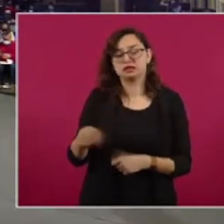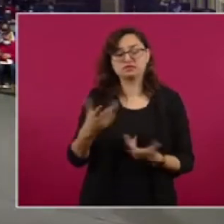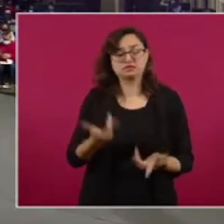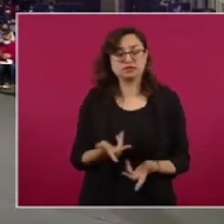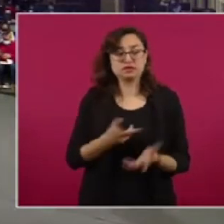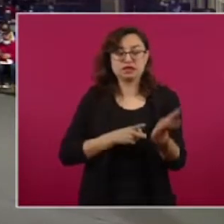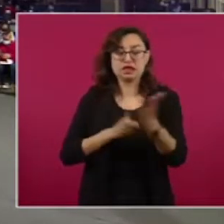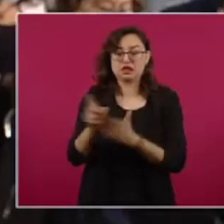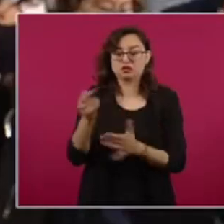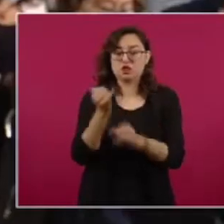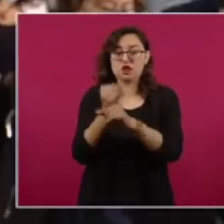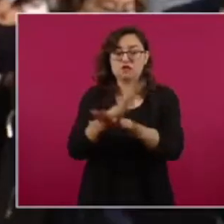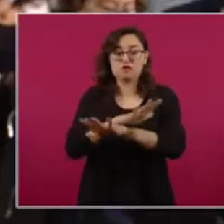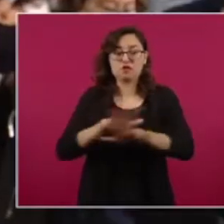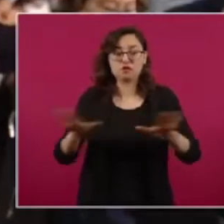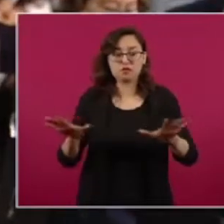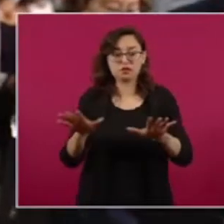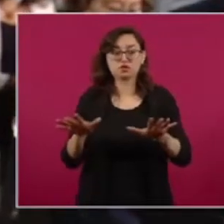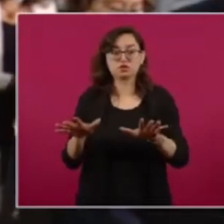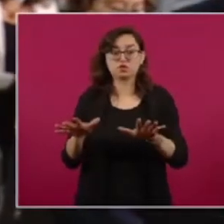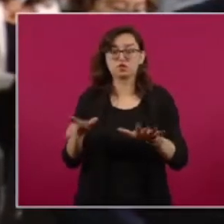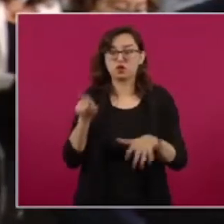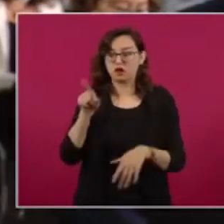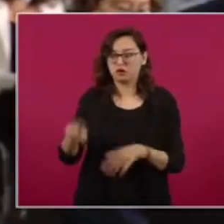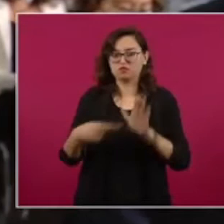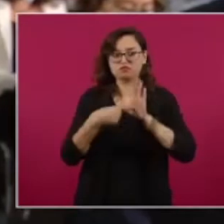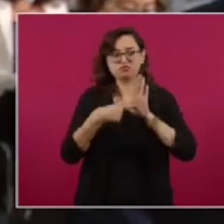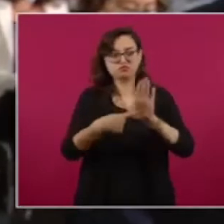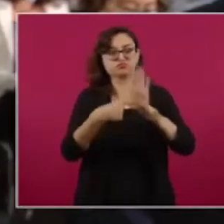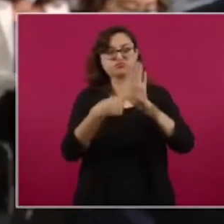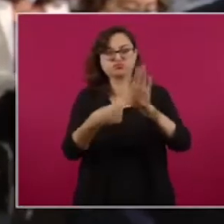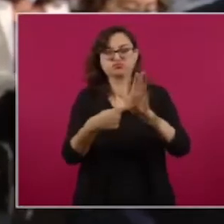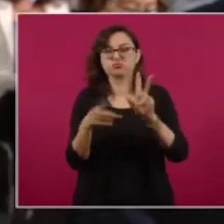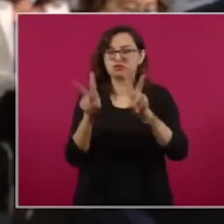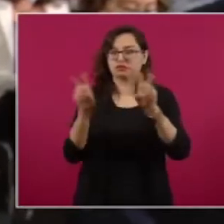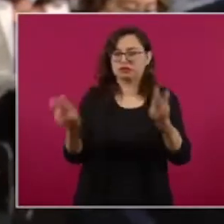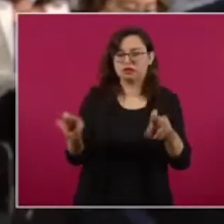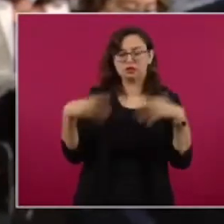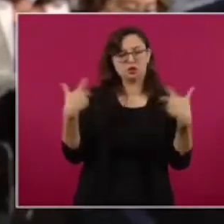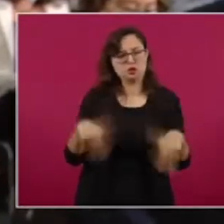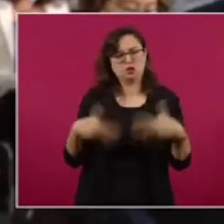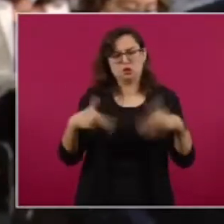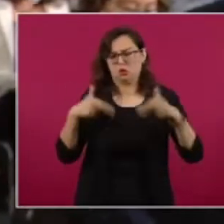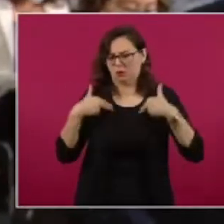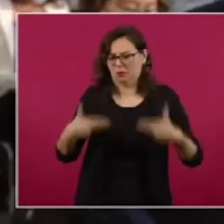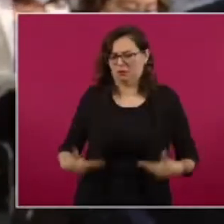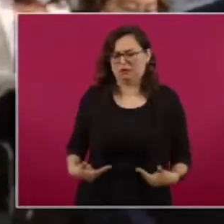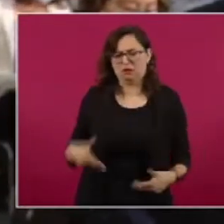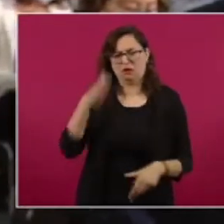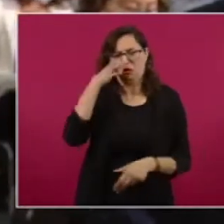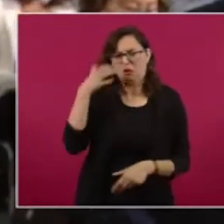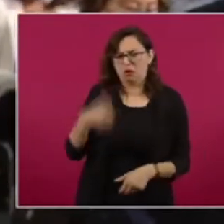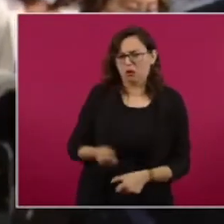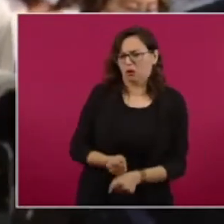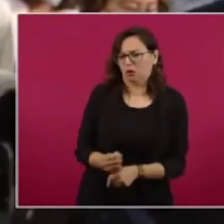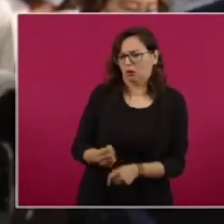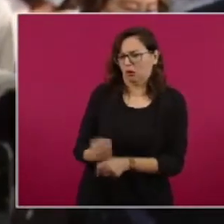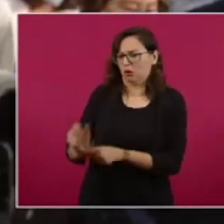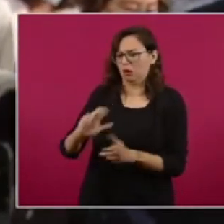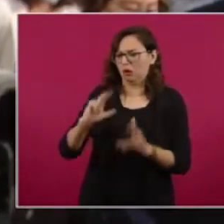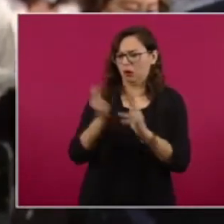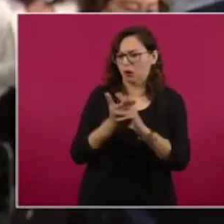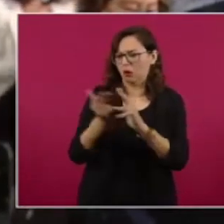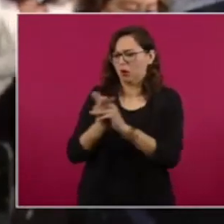dio a conocer pues estos crímenes de guerra, ¿no? Crímenes de lesa humanidad, además de grandes casos de corrupción a